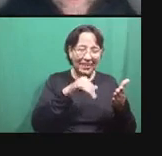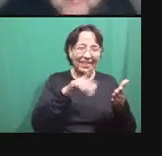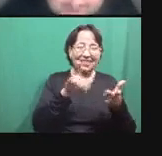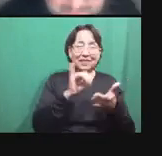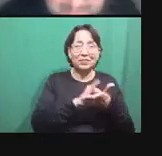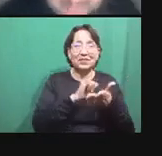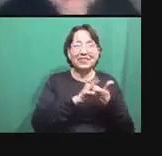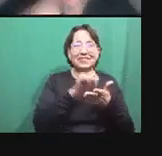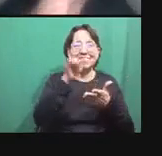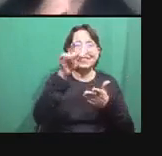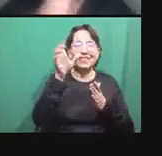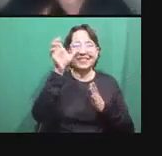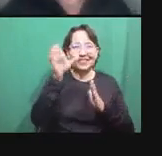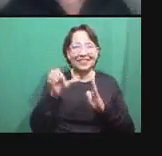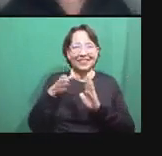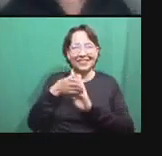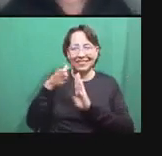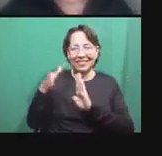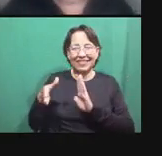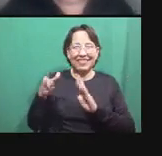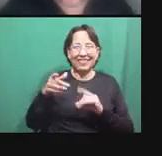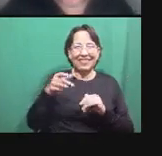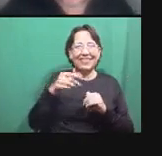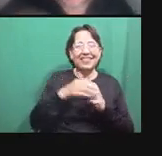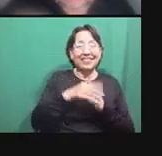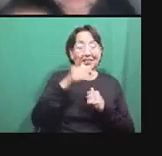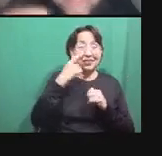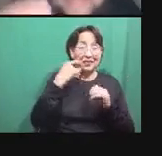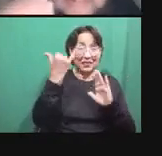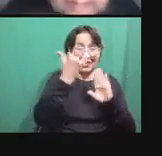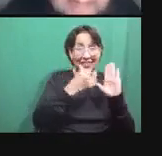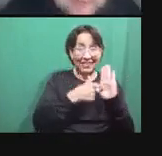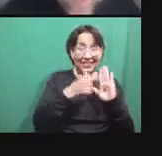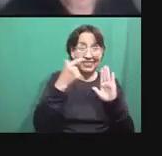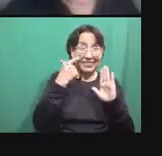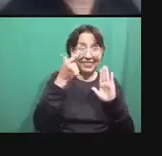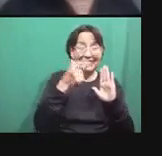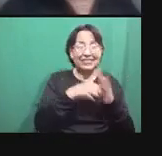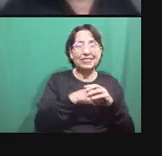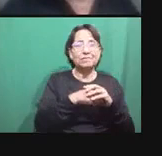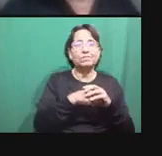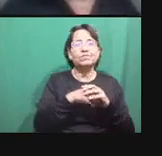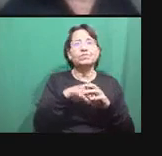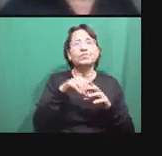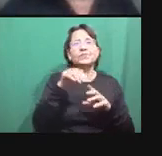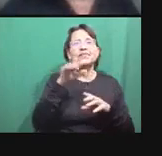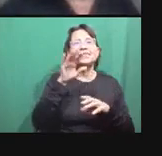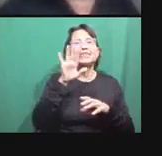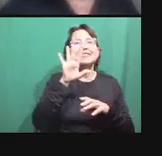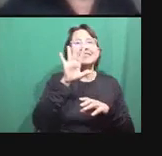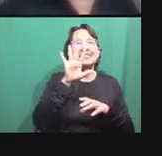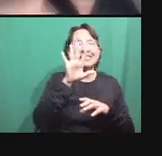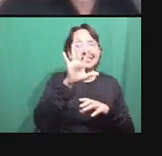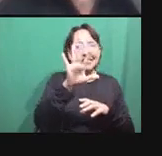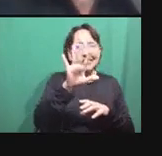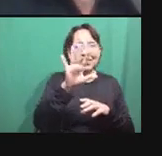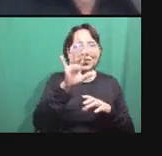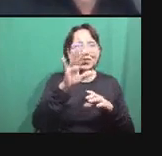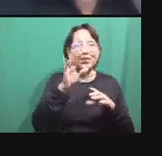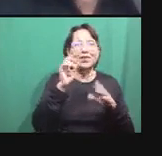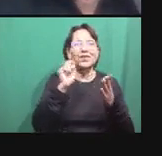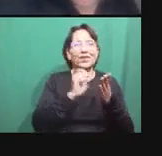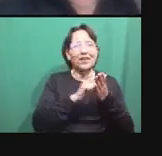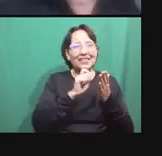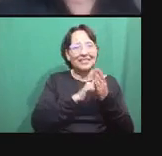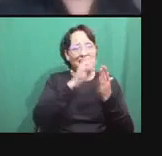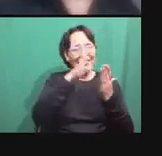que tuve alguna vez. Si ven bien en esta imagen, hay al menos 5 registros de momentos de pintura. El de